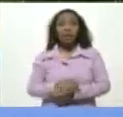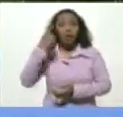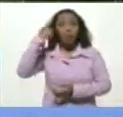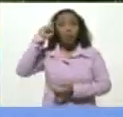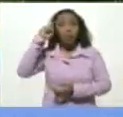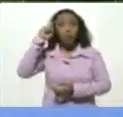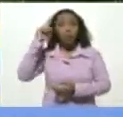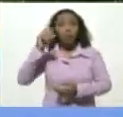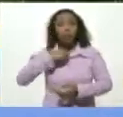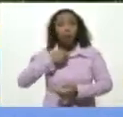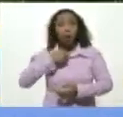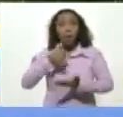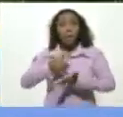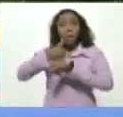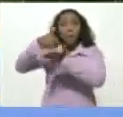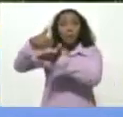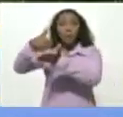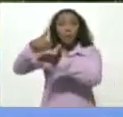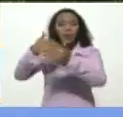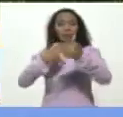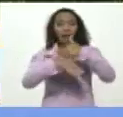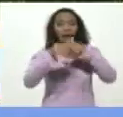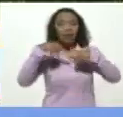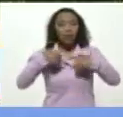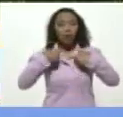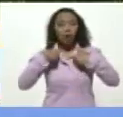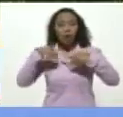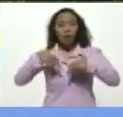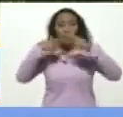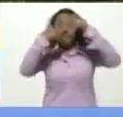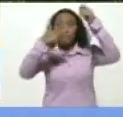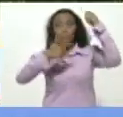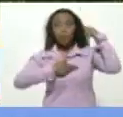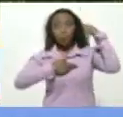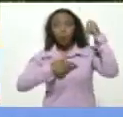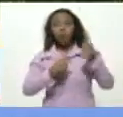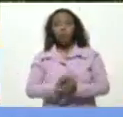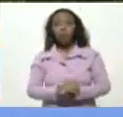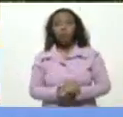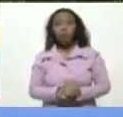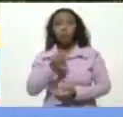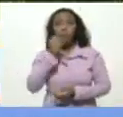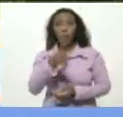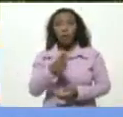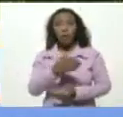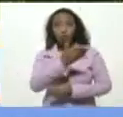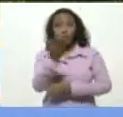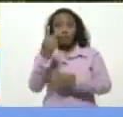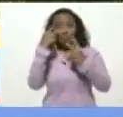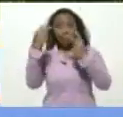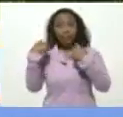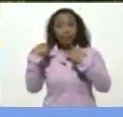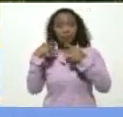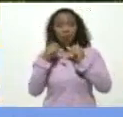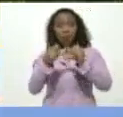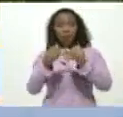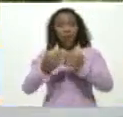darles un premio. Al salir de aquí les doy una medalla. Bueno, fíjense ustedes, hay que seguir